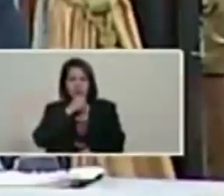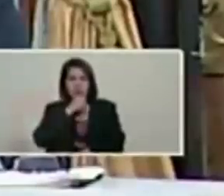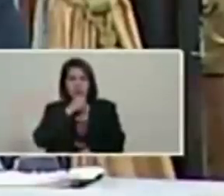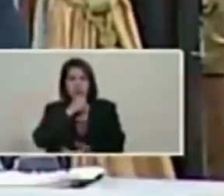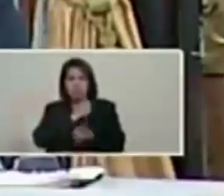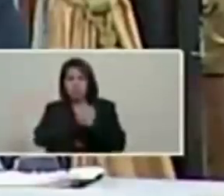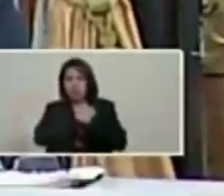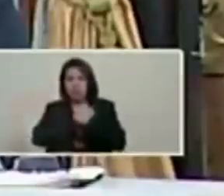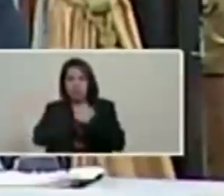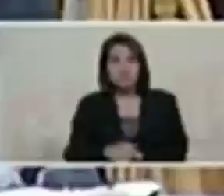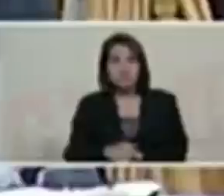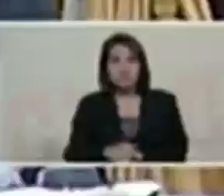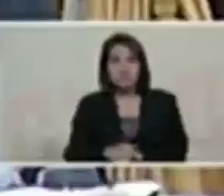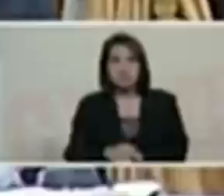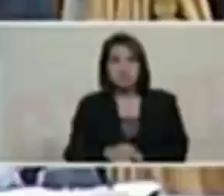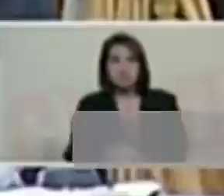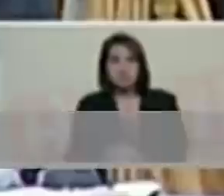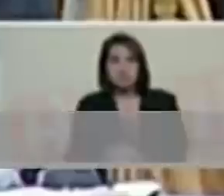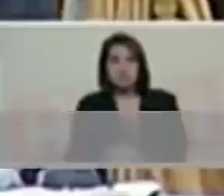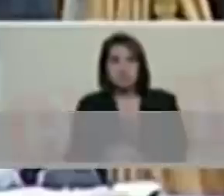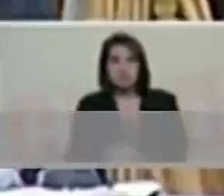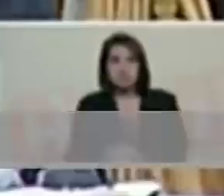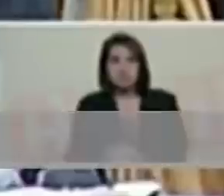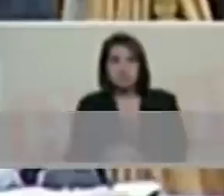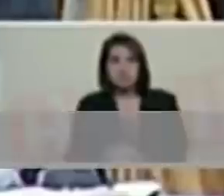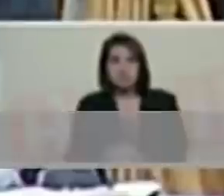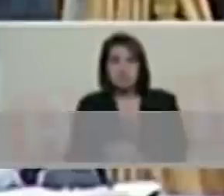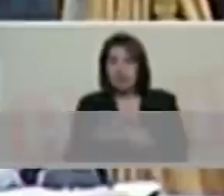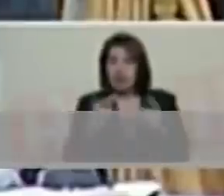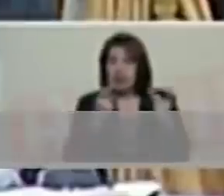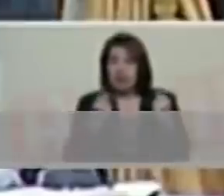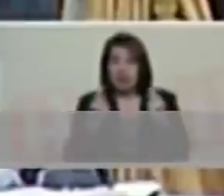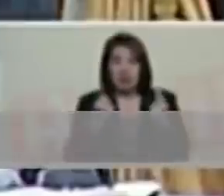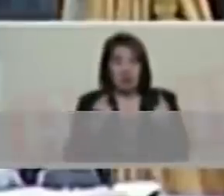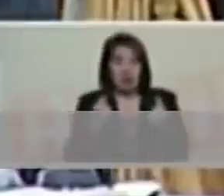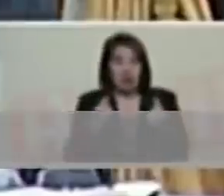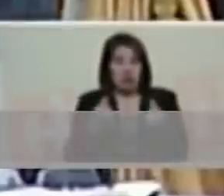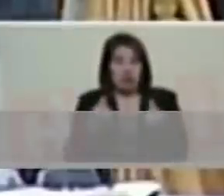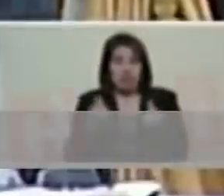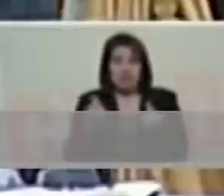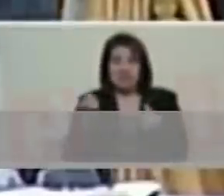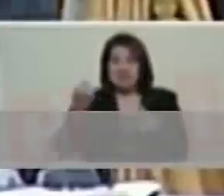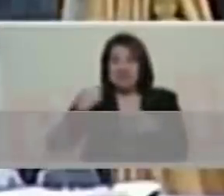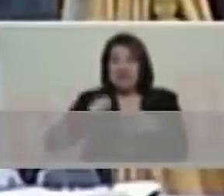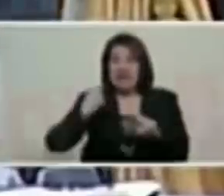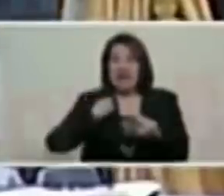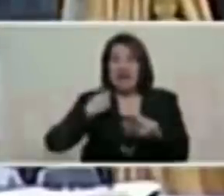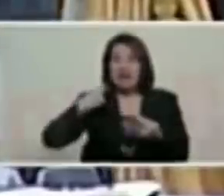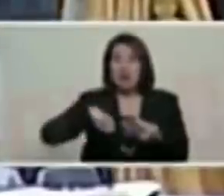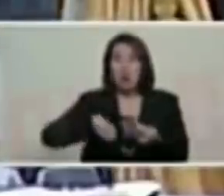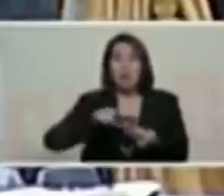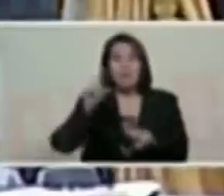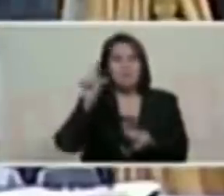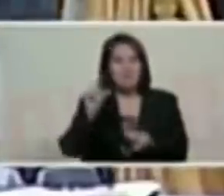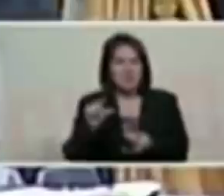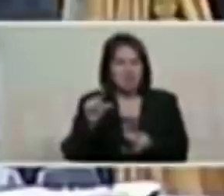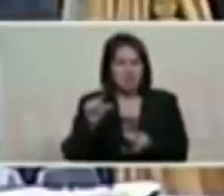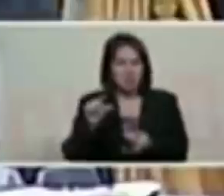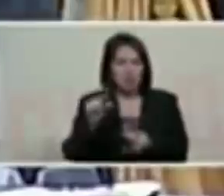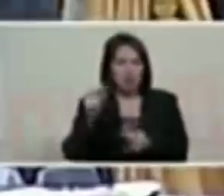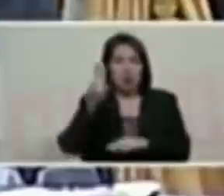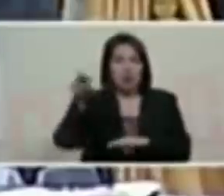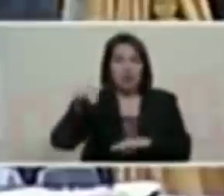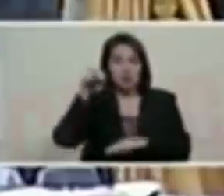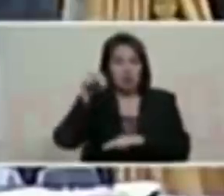unos 3.275 códigos arancelarios en vigor del 1 de enero al cierre de junio de 2020. La